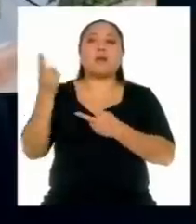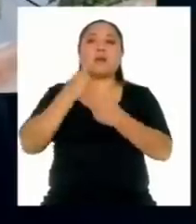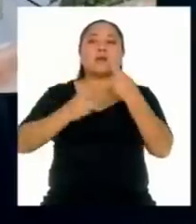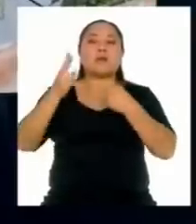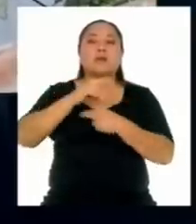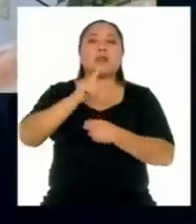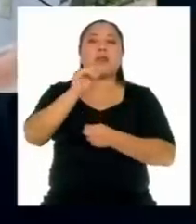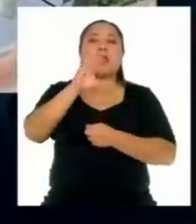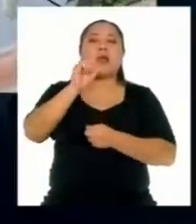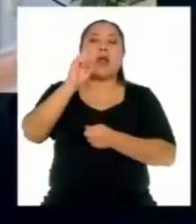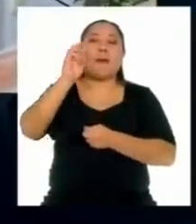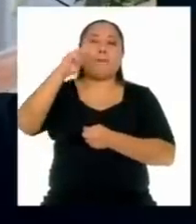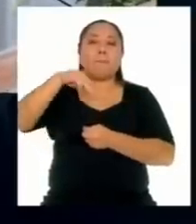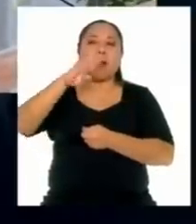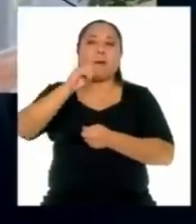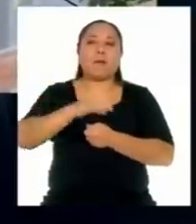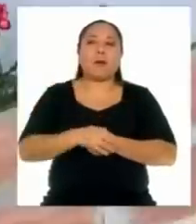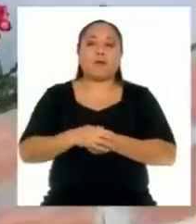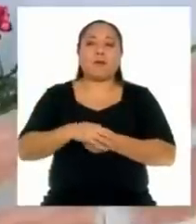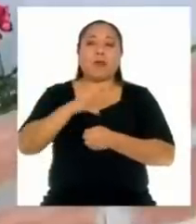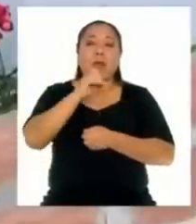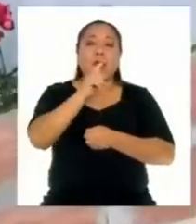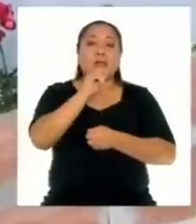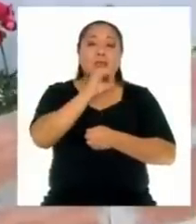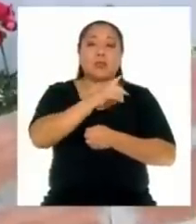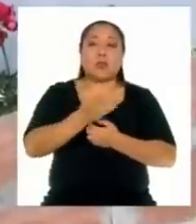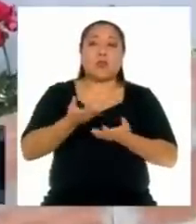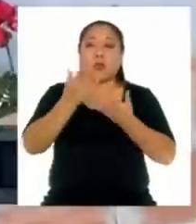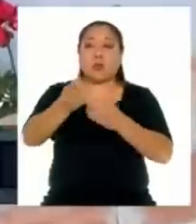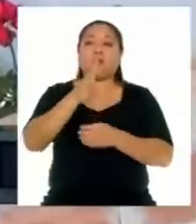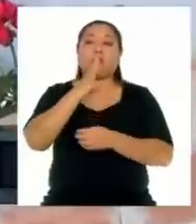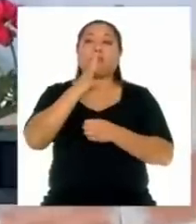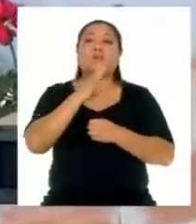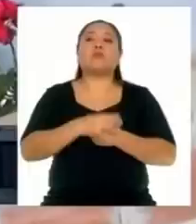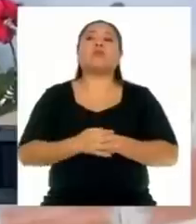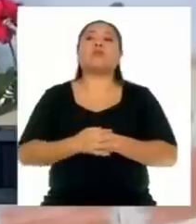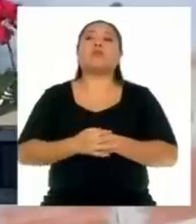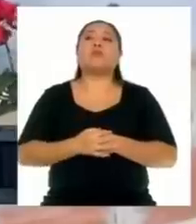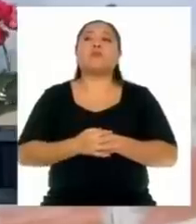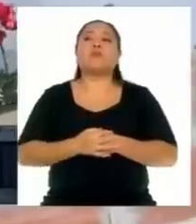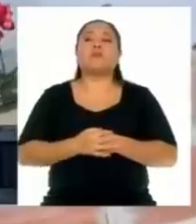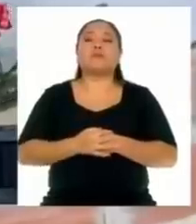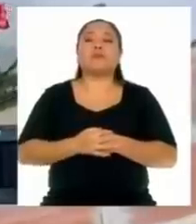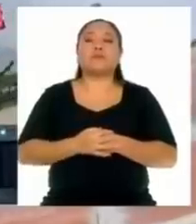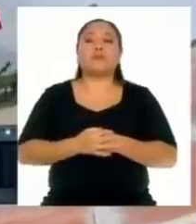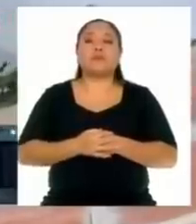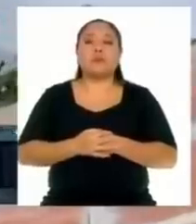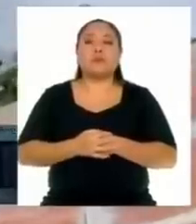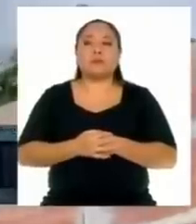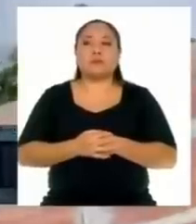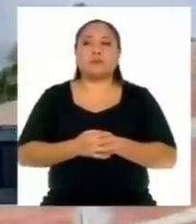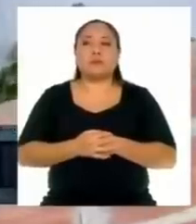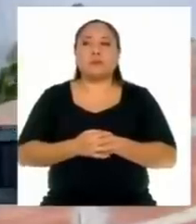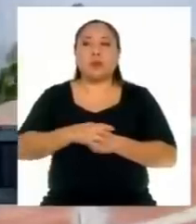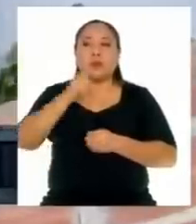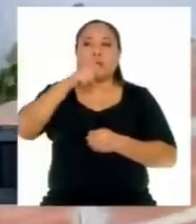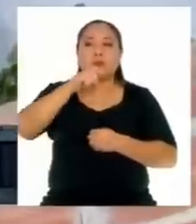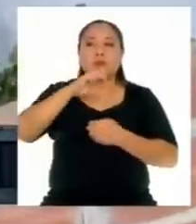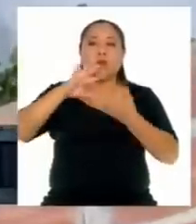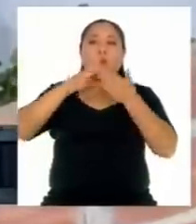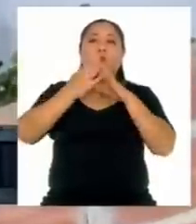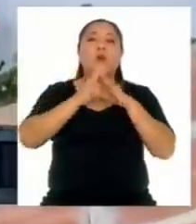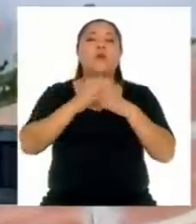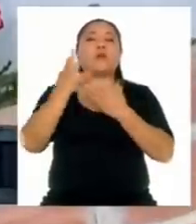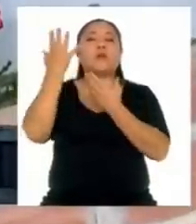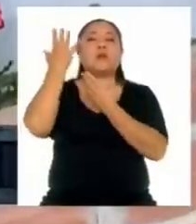Tacabamba, Pedro Castillo brinda una intervención. Popular y somos un pueblo de